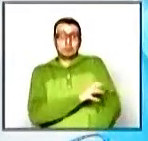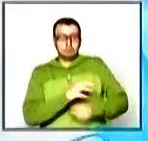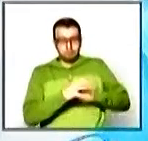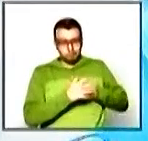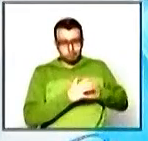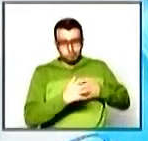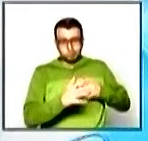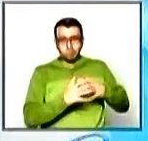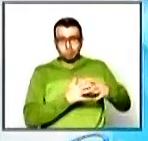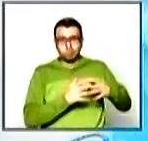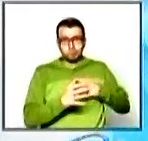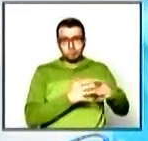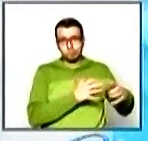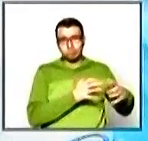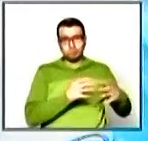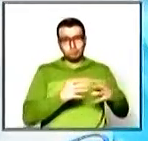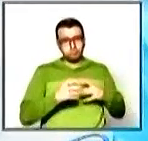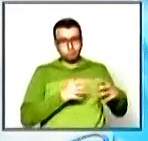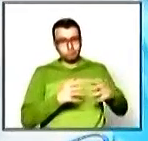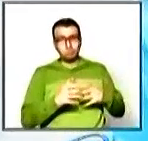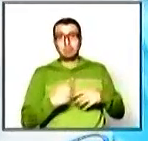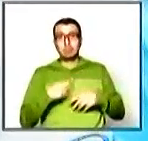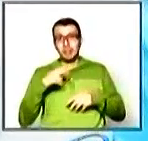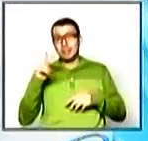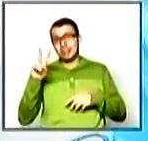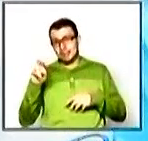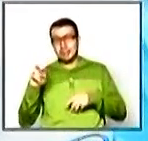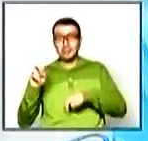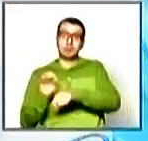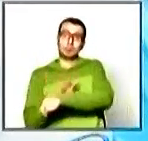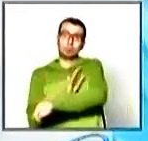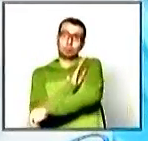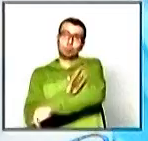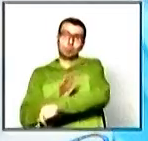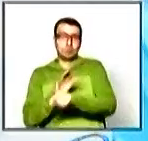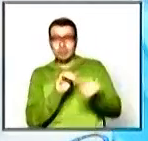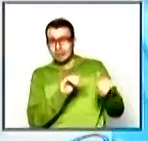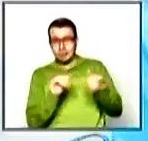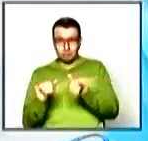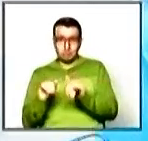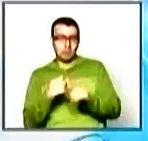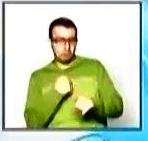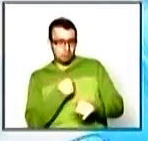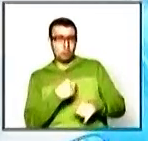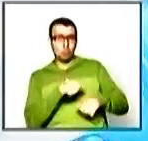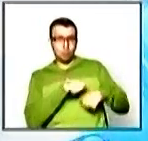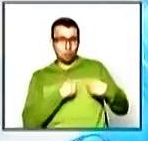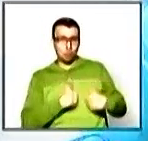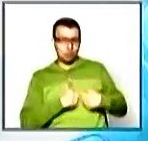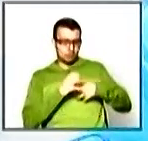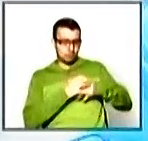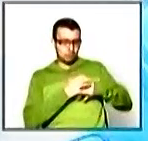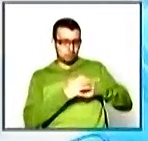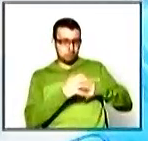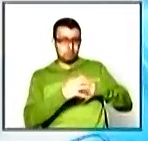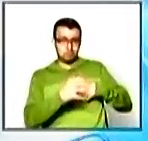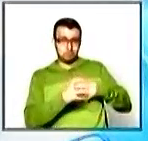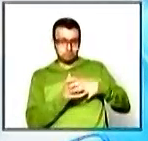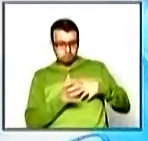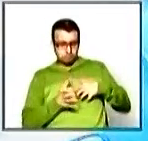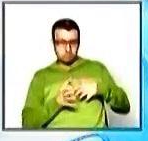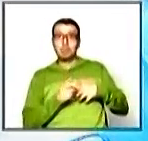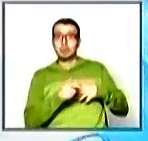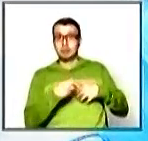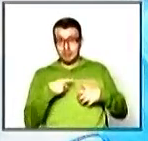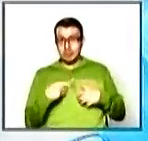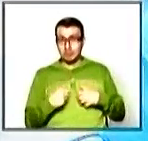y corresponden a las 7 notas musicales, las 7 capas del corazón. Entonces empezamos a lo largo pues como de